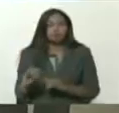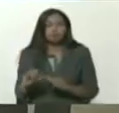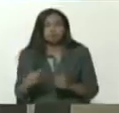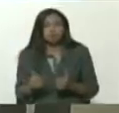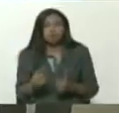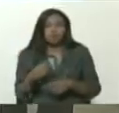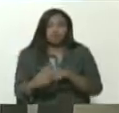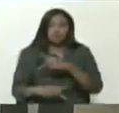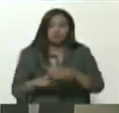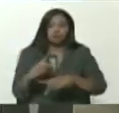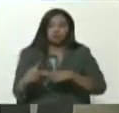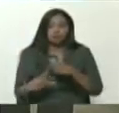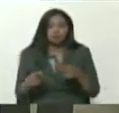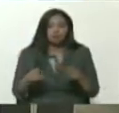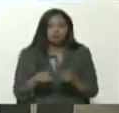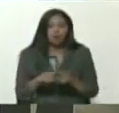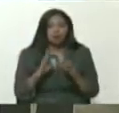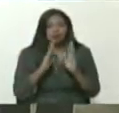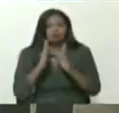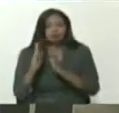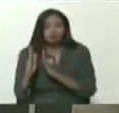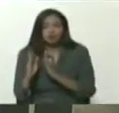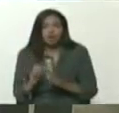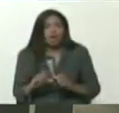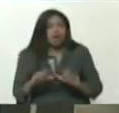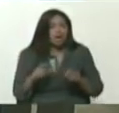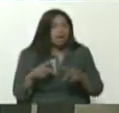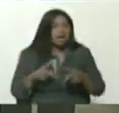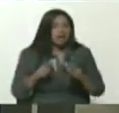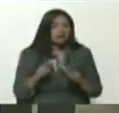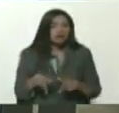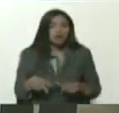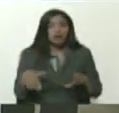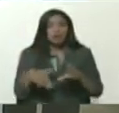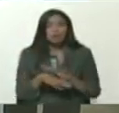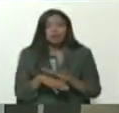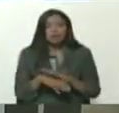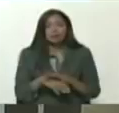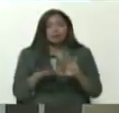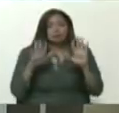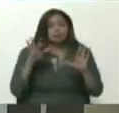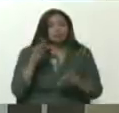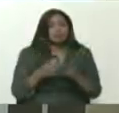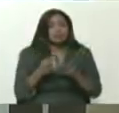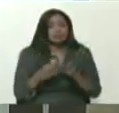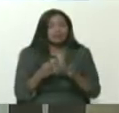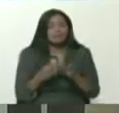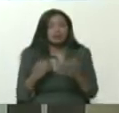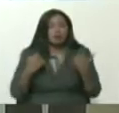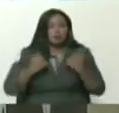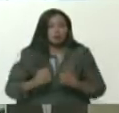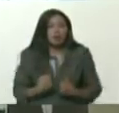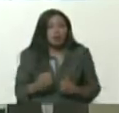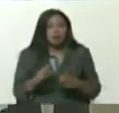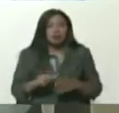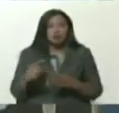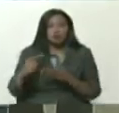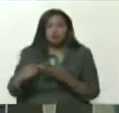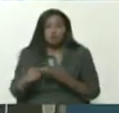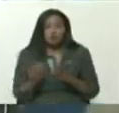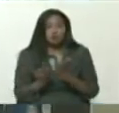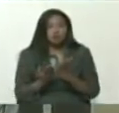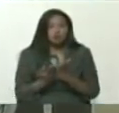el proceso de distribución ya hoy, martes 10 de septiembre, de los morrales, útiles